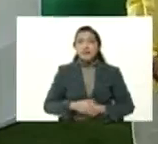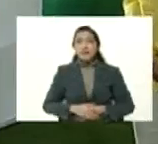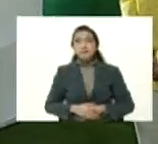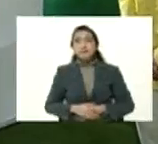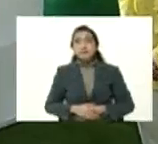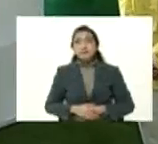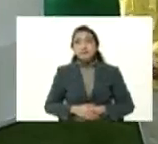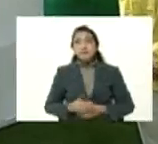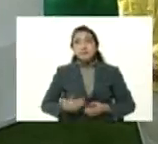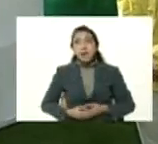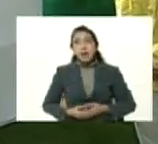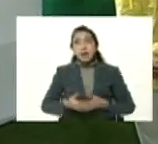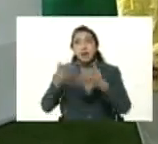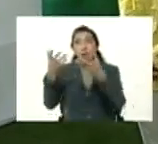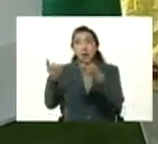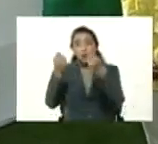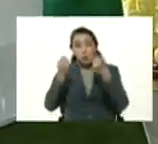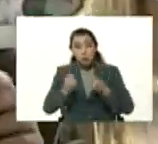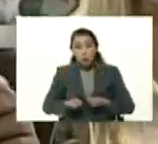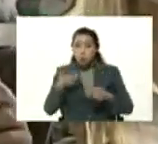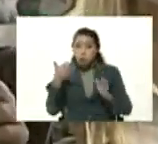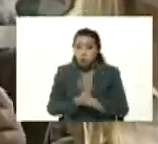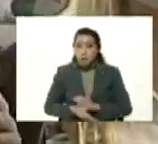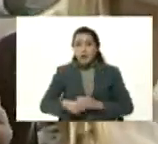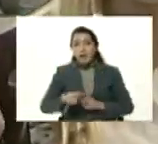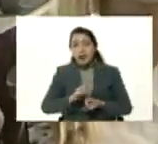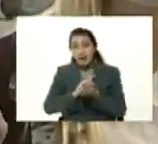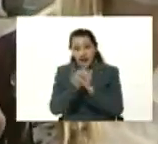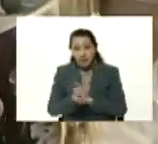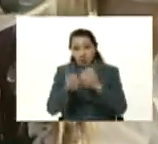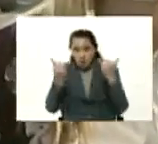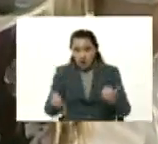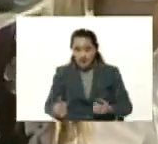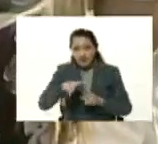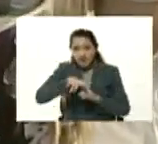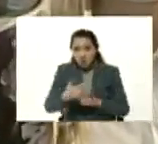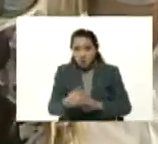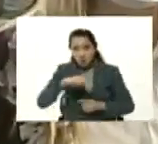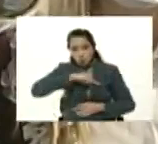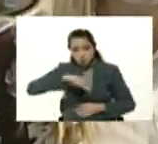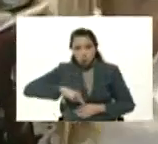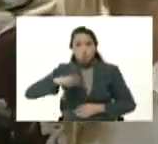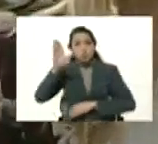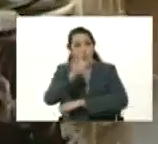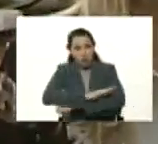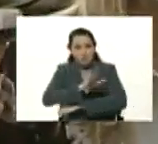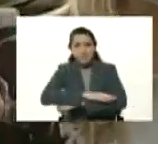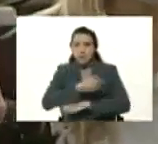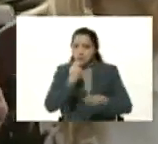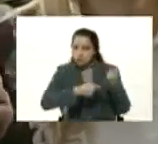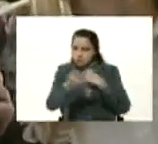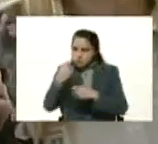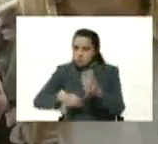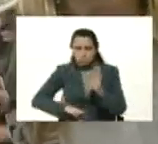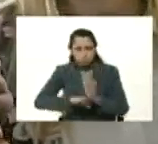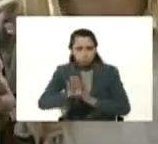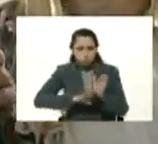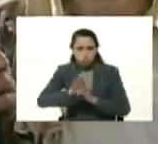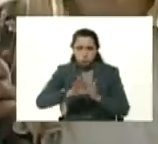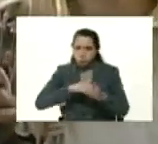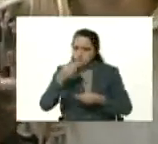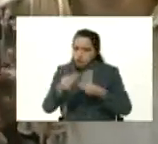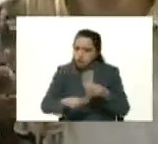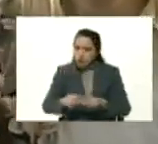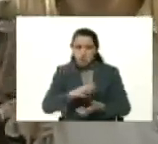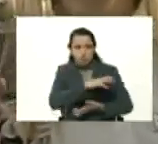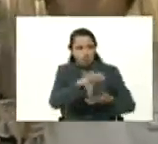los productos importados, ahorita por las condiciones que han cambiado, pero de verdad nosotros estamos en capacidad de abastecer el mercado en su totalidad sin ningún